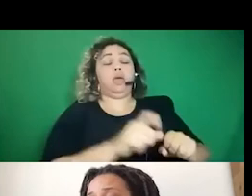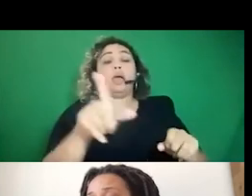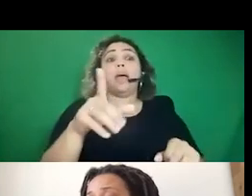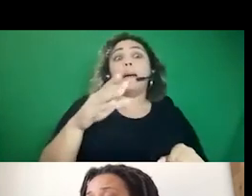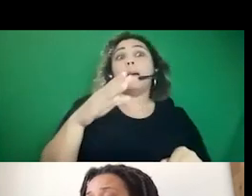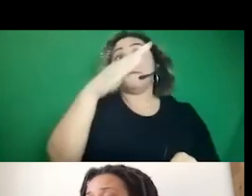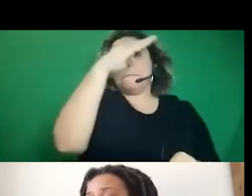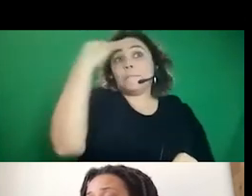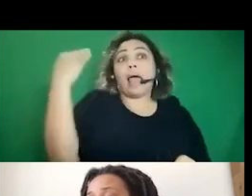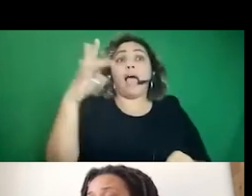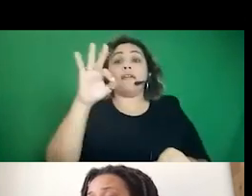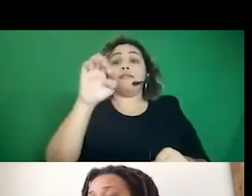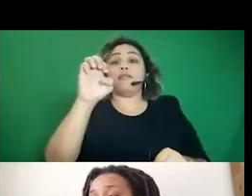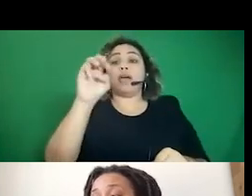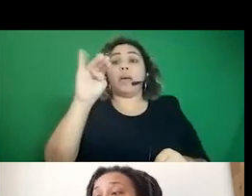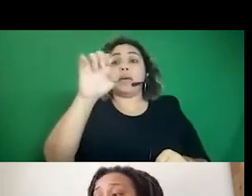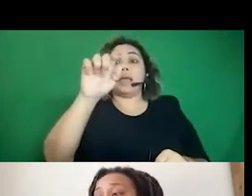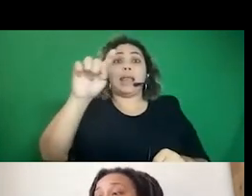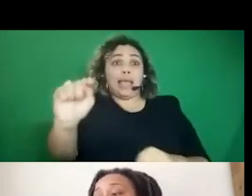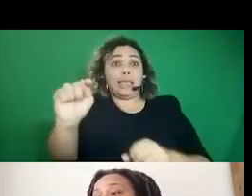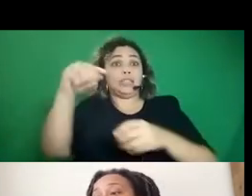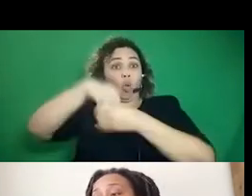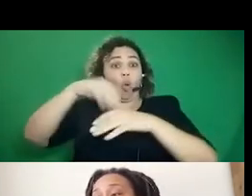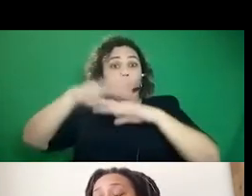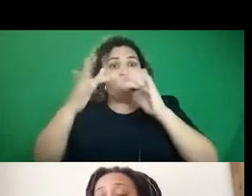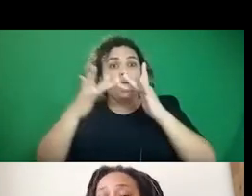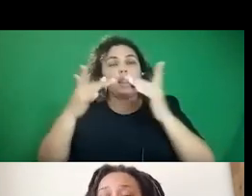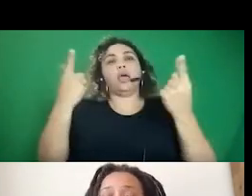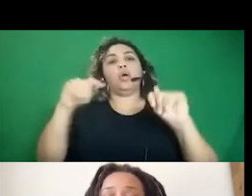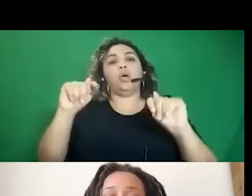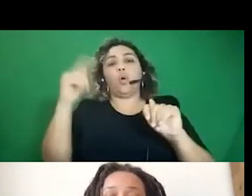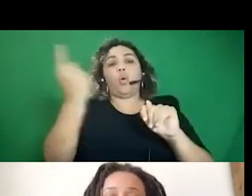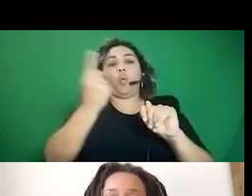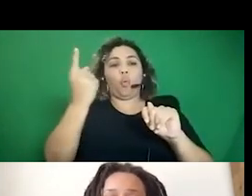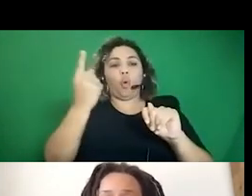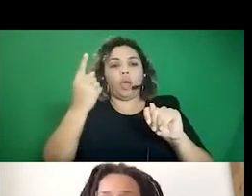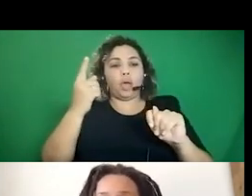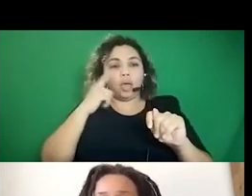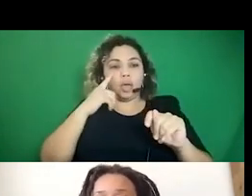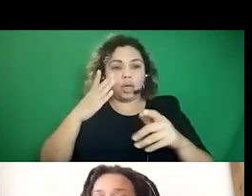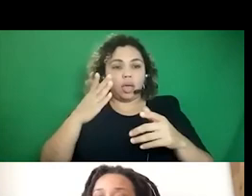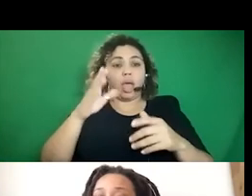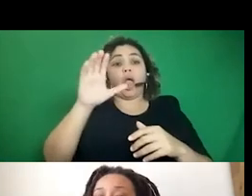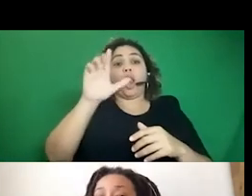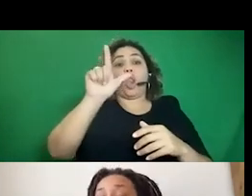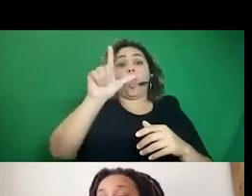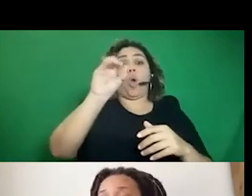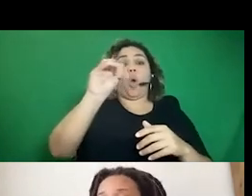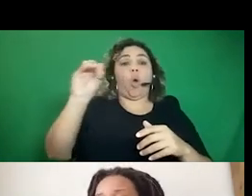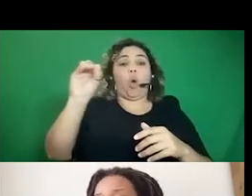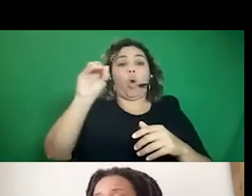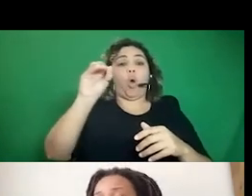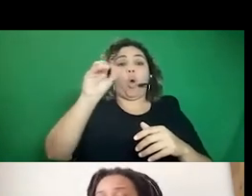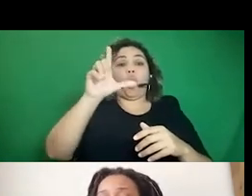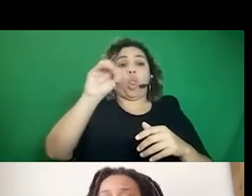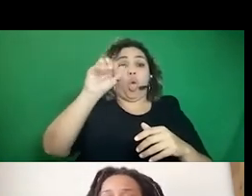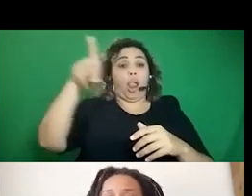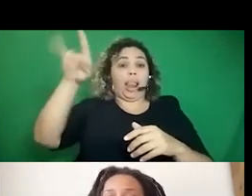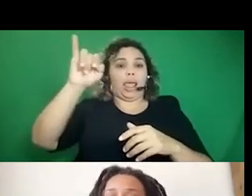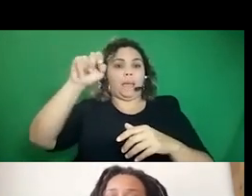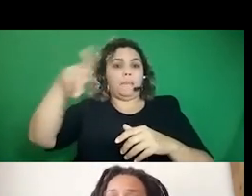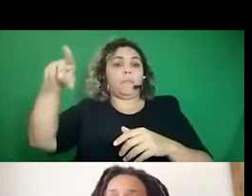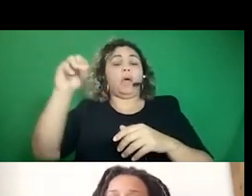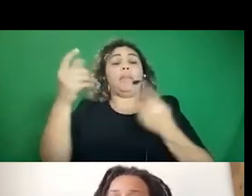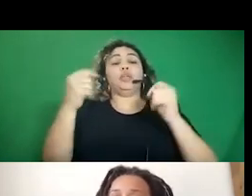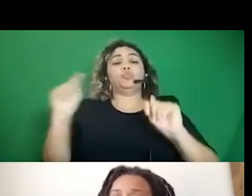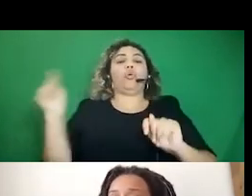el aumento de la visibilidad de las feministas negras en línea libio